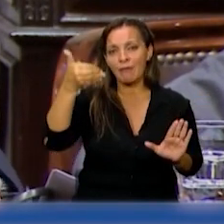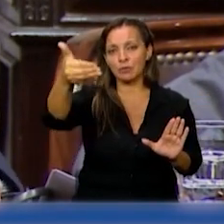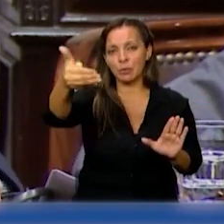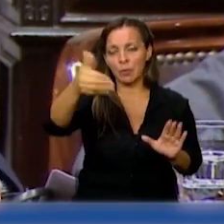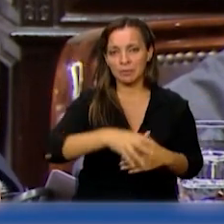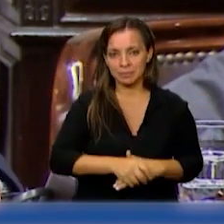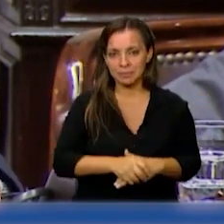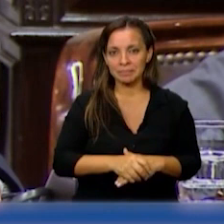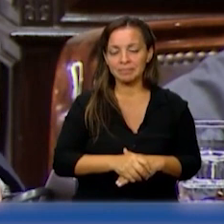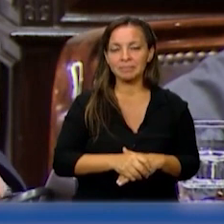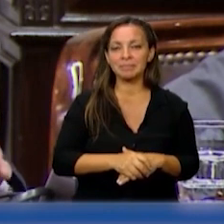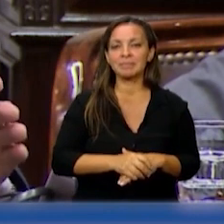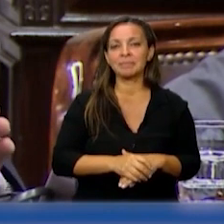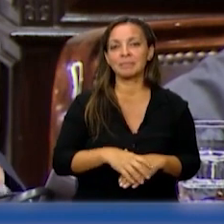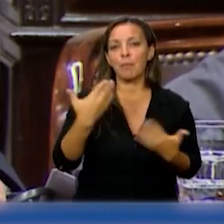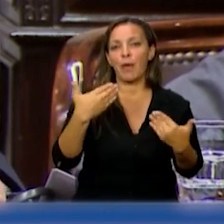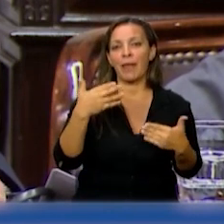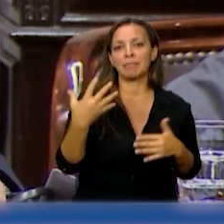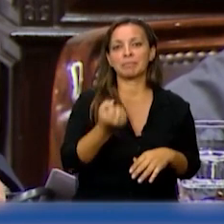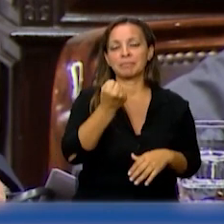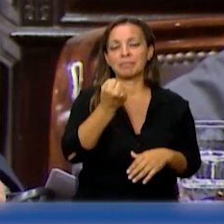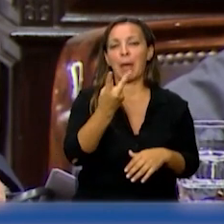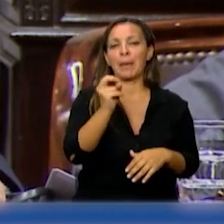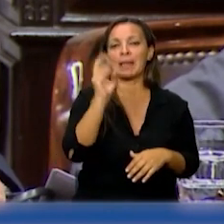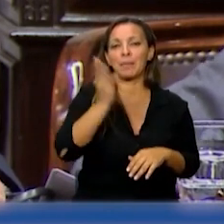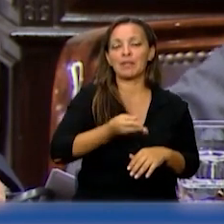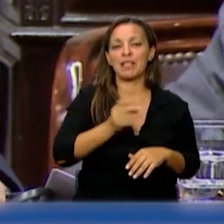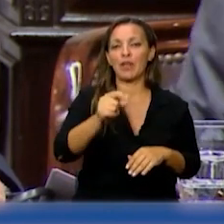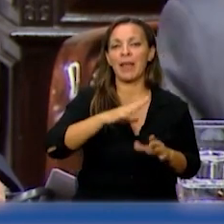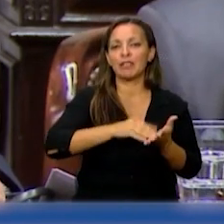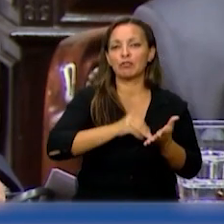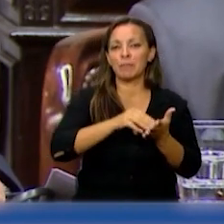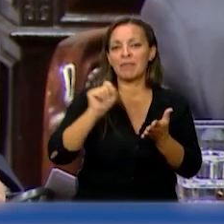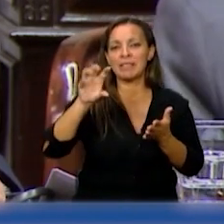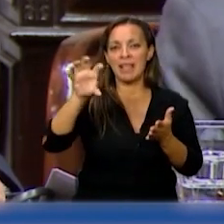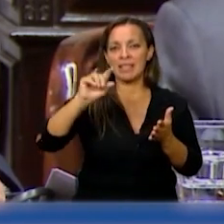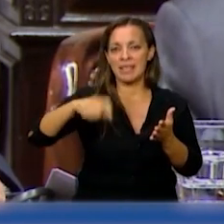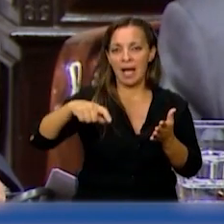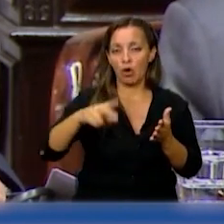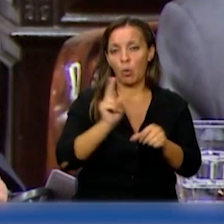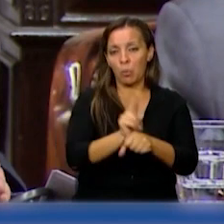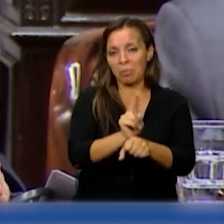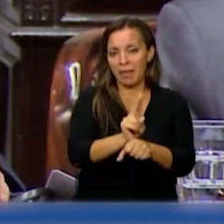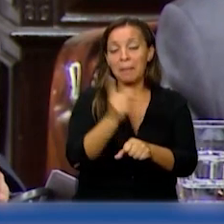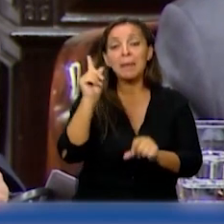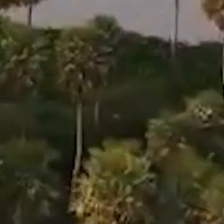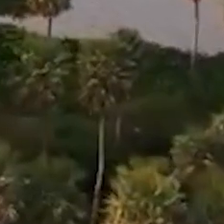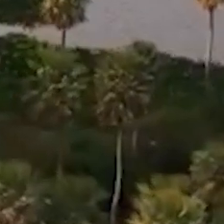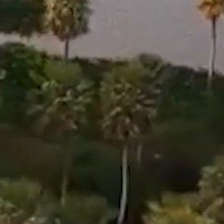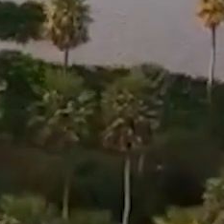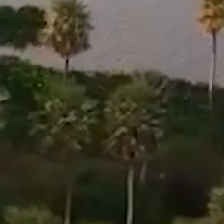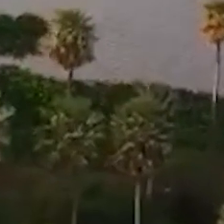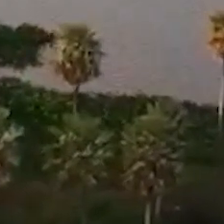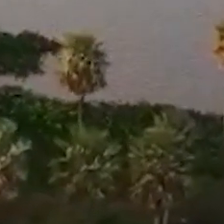lograr ese anhelo de llegar a un 20% de la superficie del Chaco. Pero el Chaco tiene además